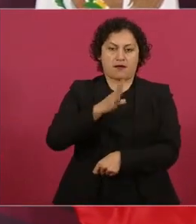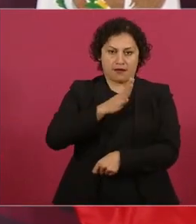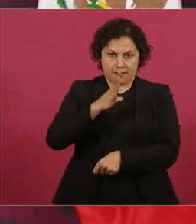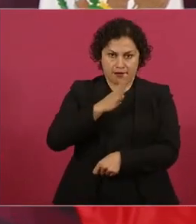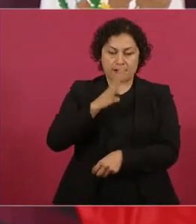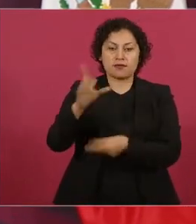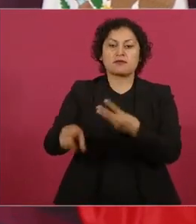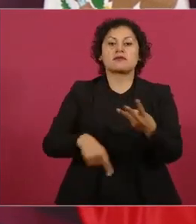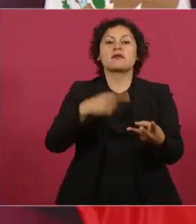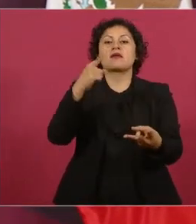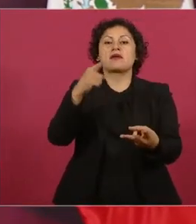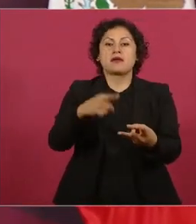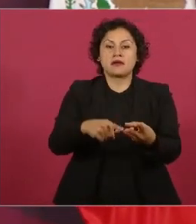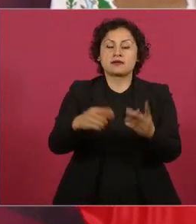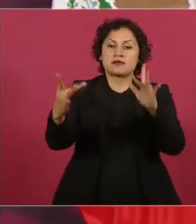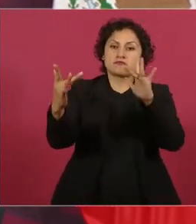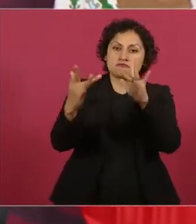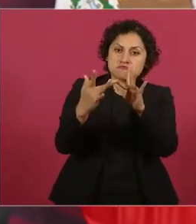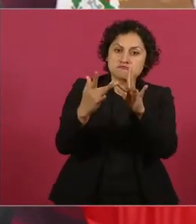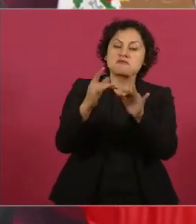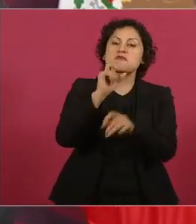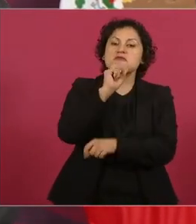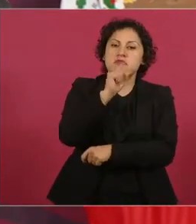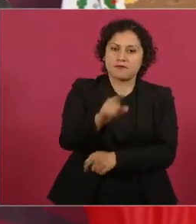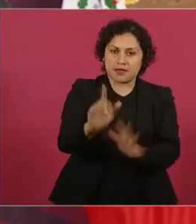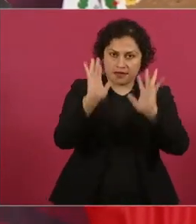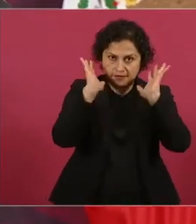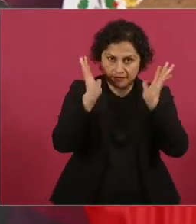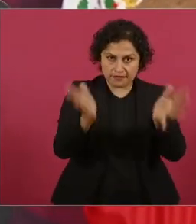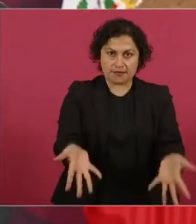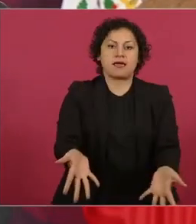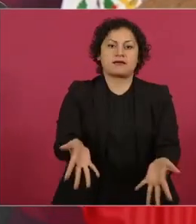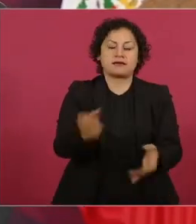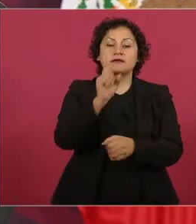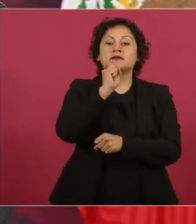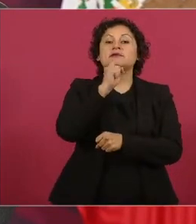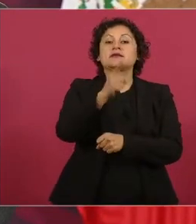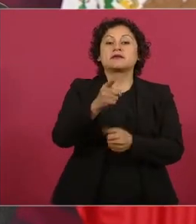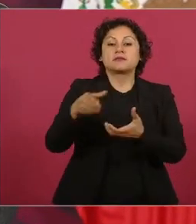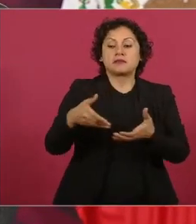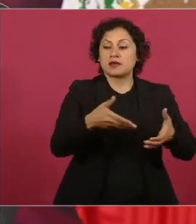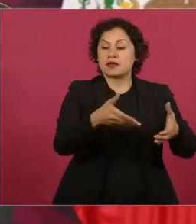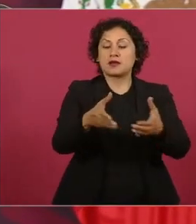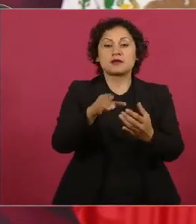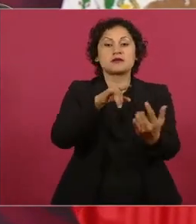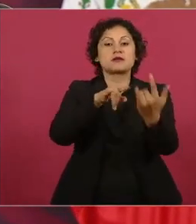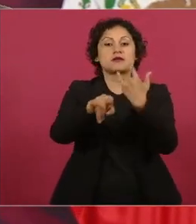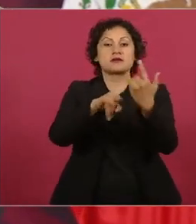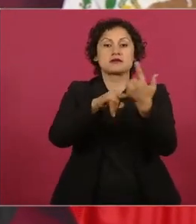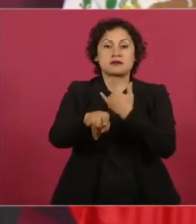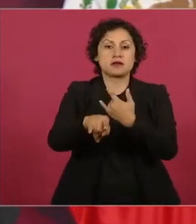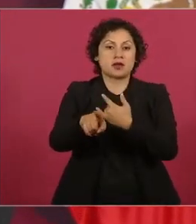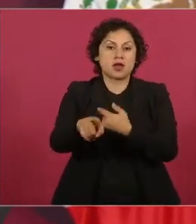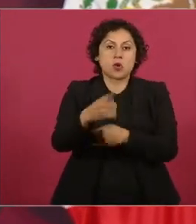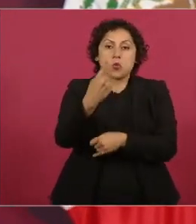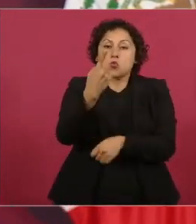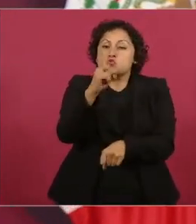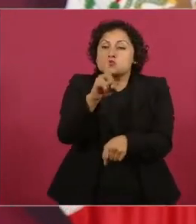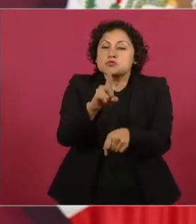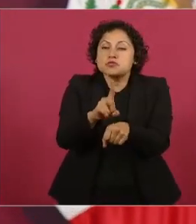carreteras desde el primer día, la autopista. Y el